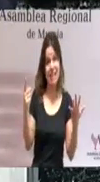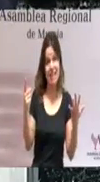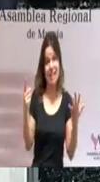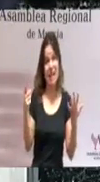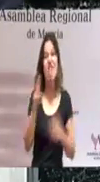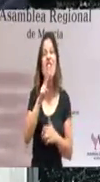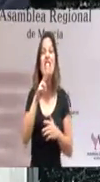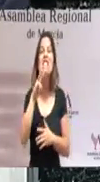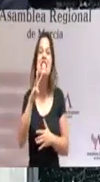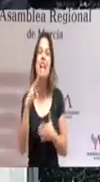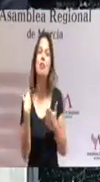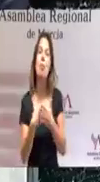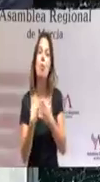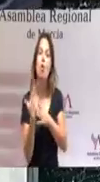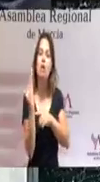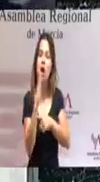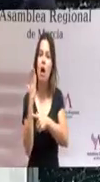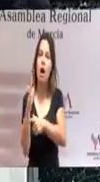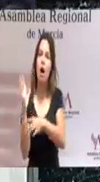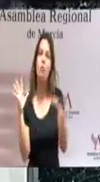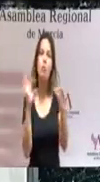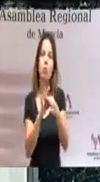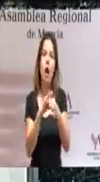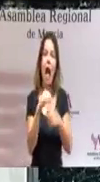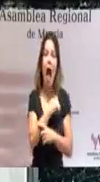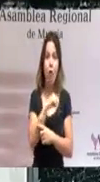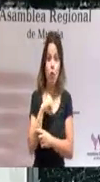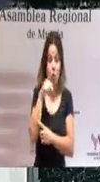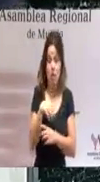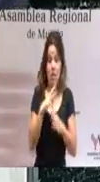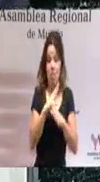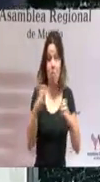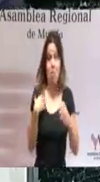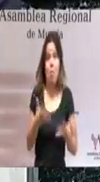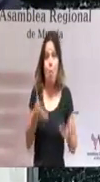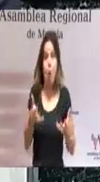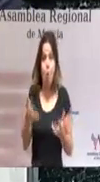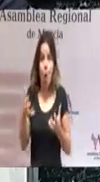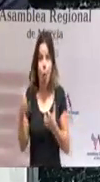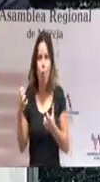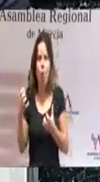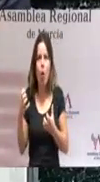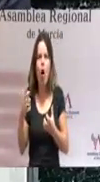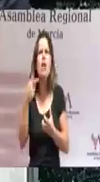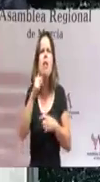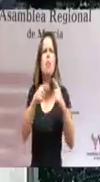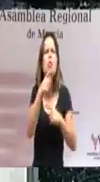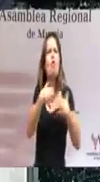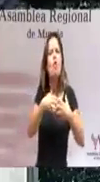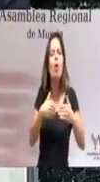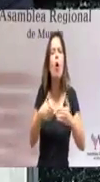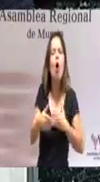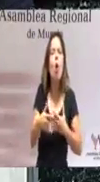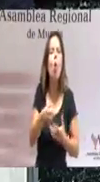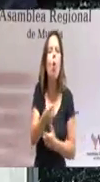23 propuestas sobre autónomos. Se aprobaron en esta Cámara. ¿Cuántas ha puesto usted en funcionamiento en su